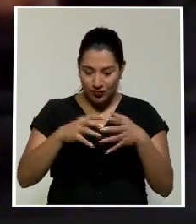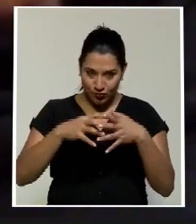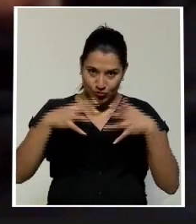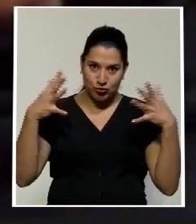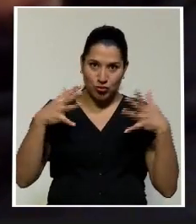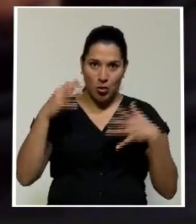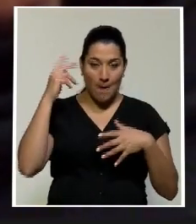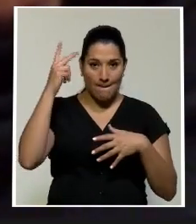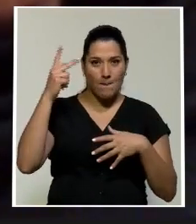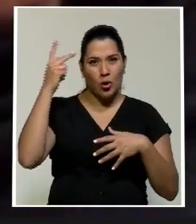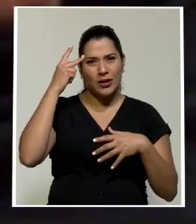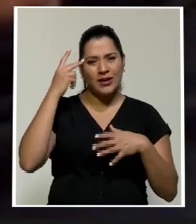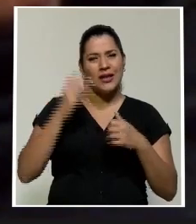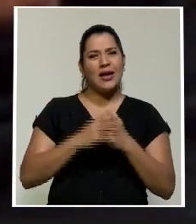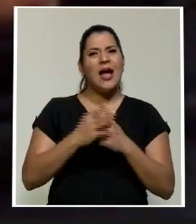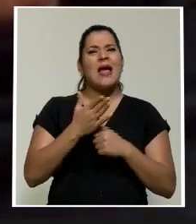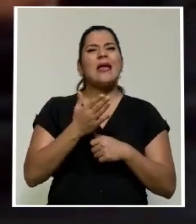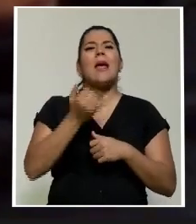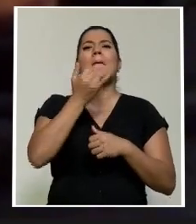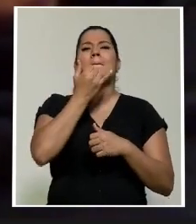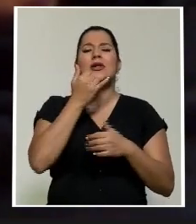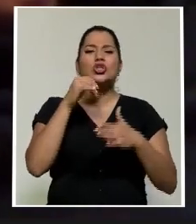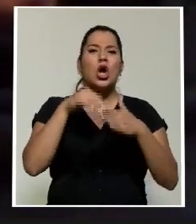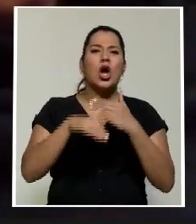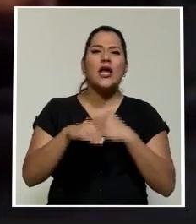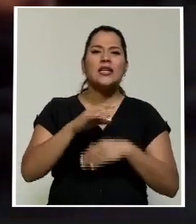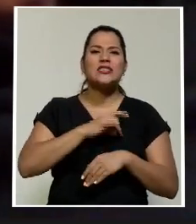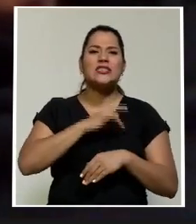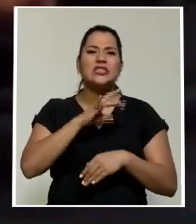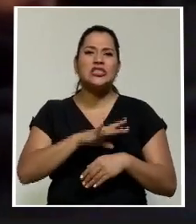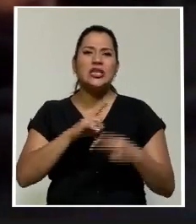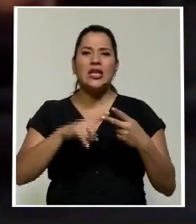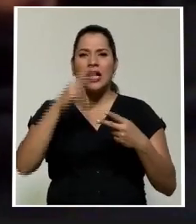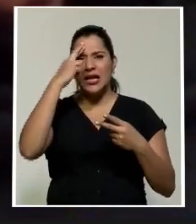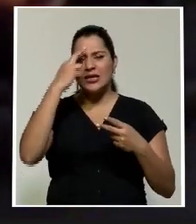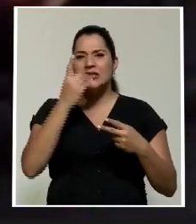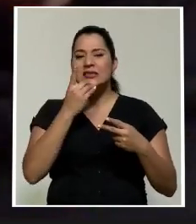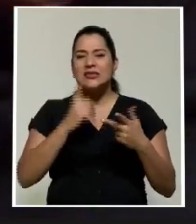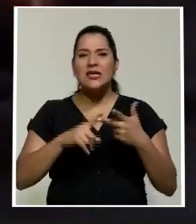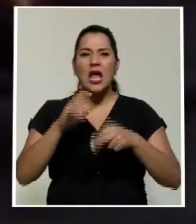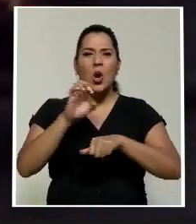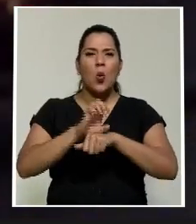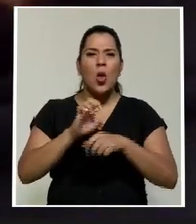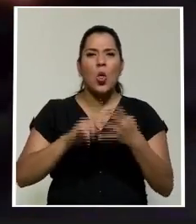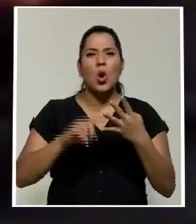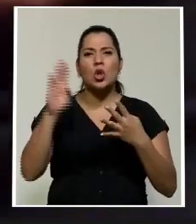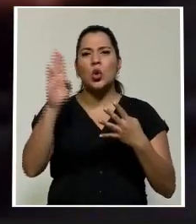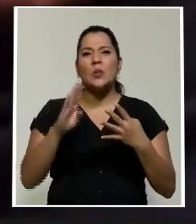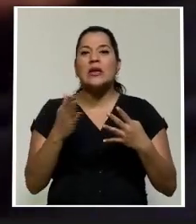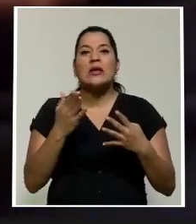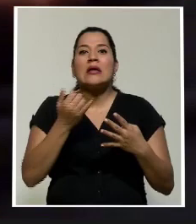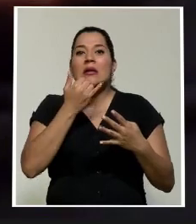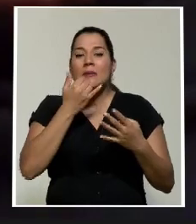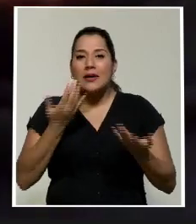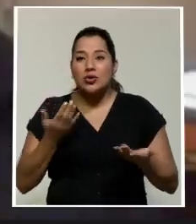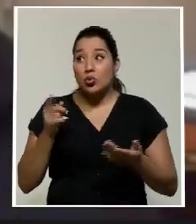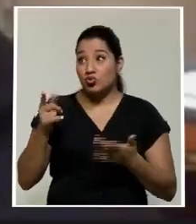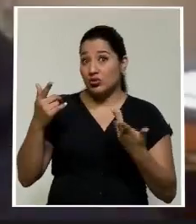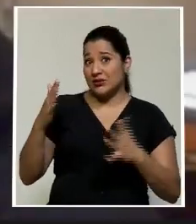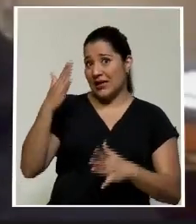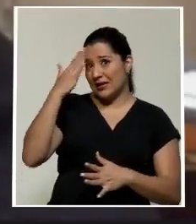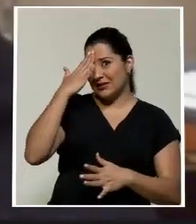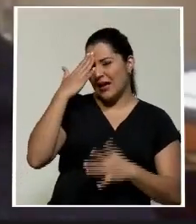las repercusiones en Chile, en Dominicana, en Ecuador, en Brasil? Bueno, en esto tú ya sabes, ¿no? Ya la prensa